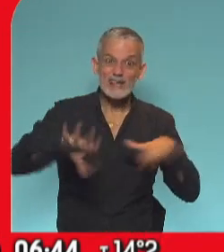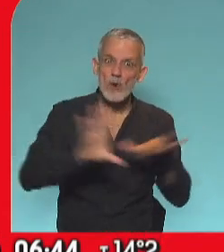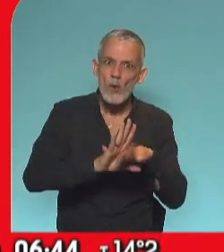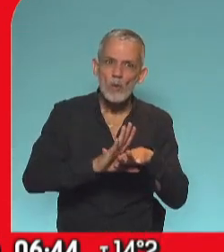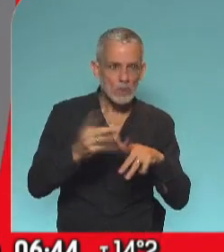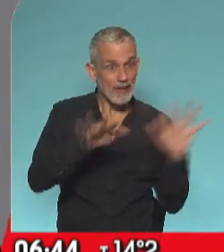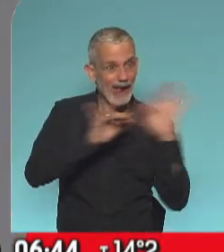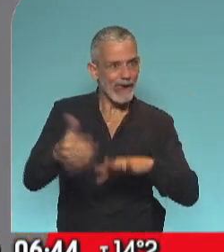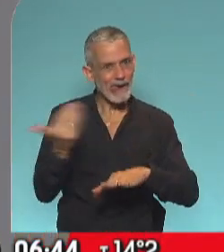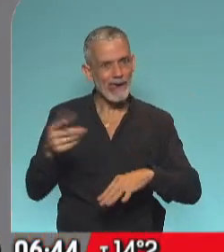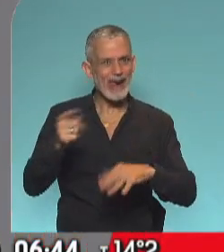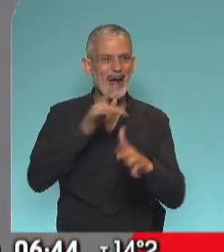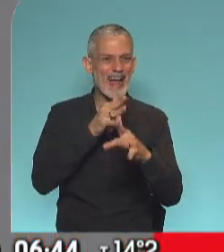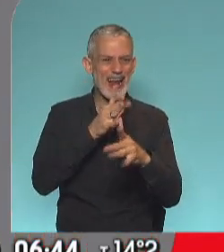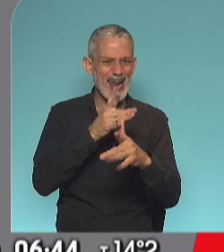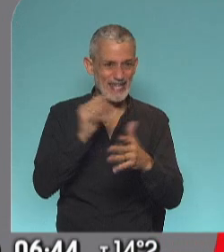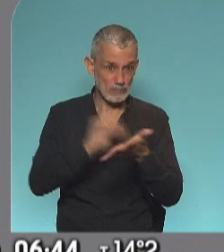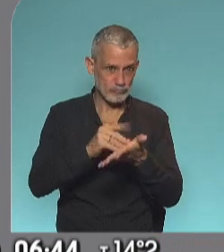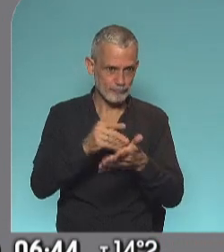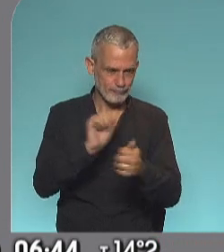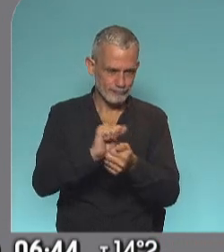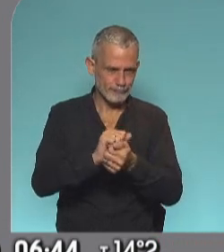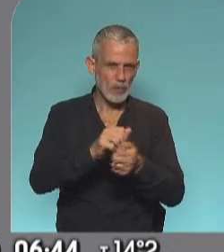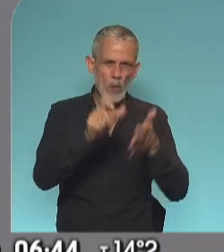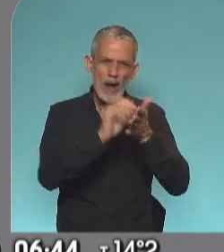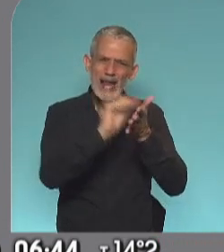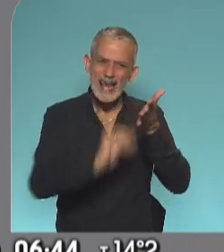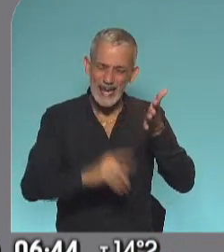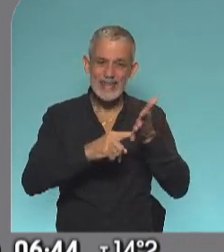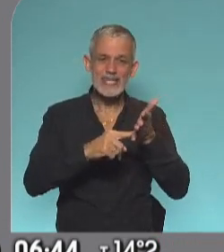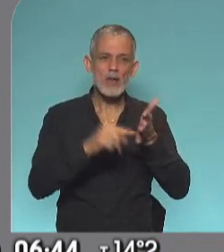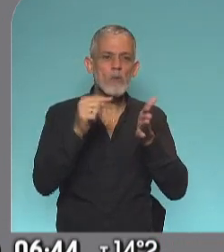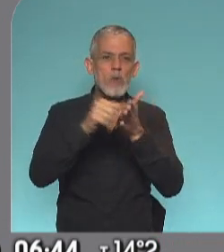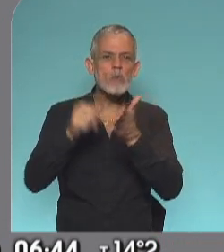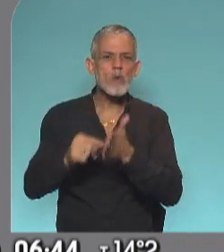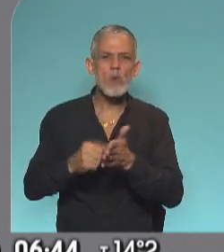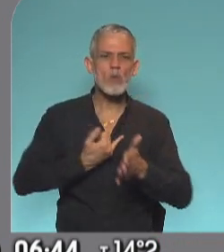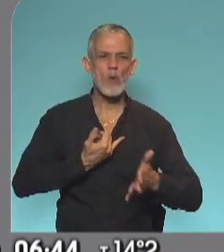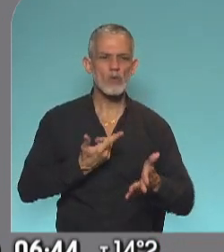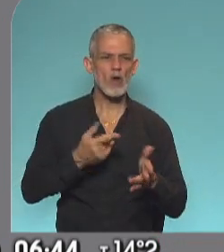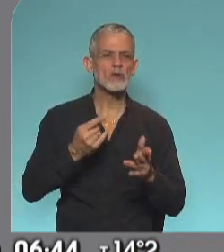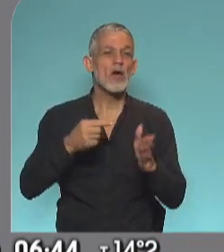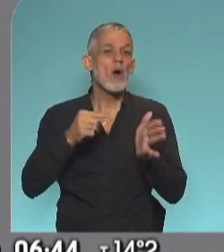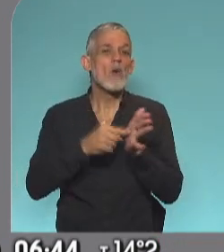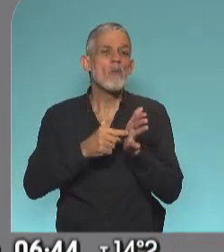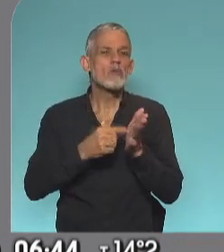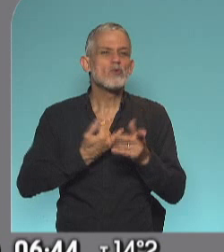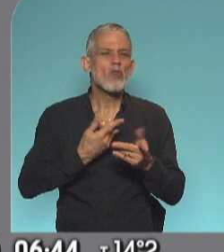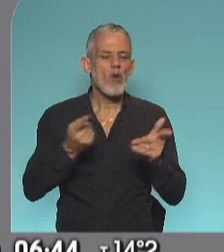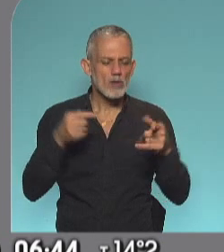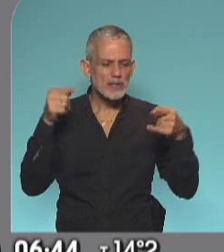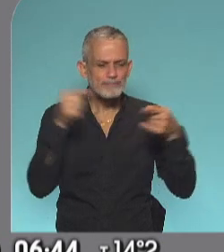fue claramente el diario Clarín el que publicó un listado de los puntos de encuentro, así los puntos de la convocatoria,